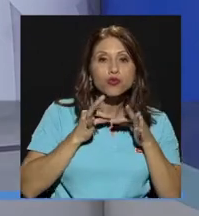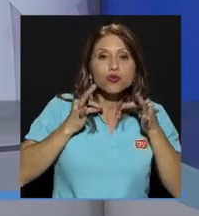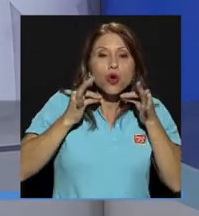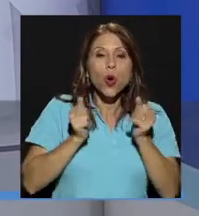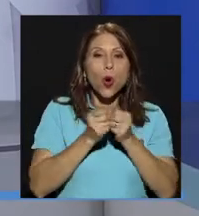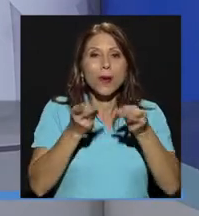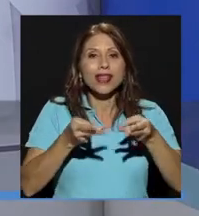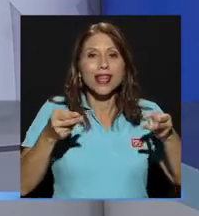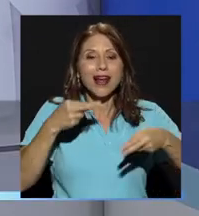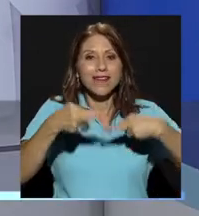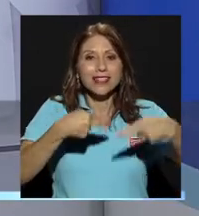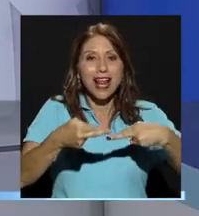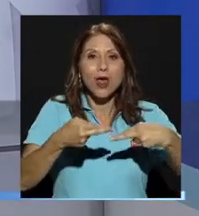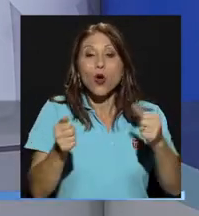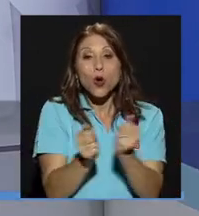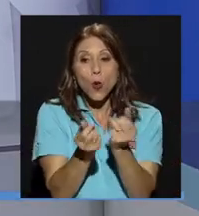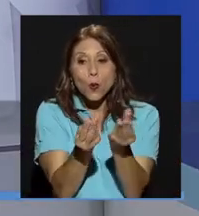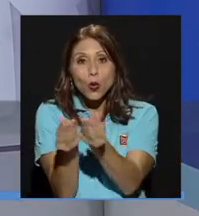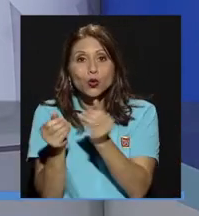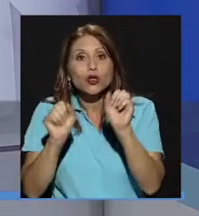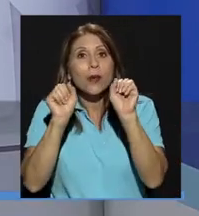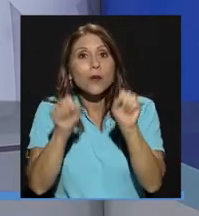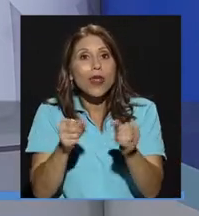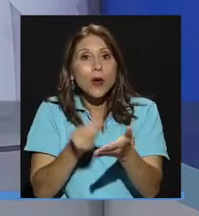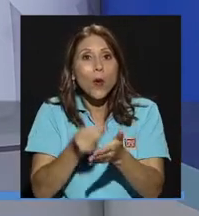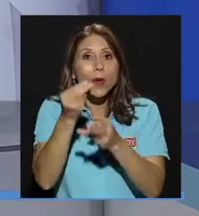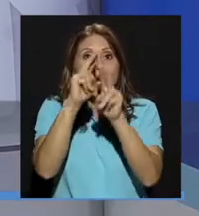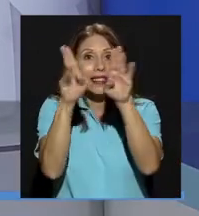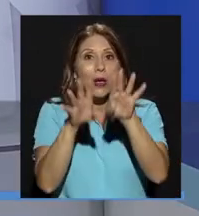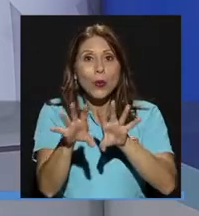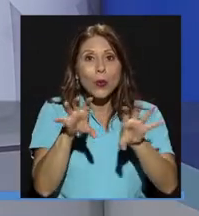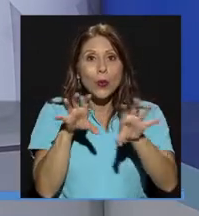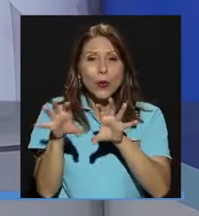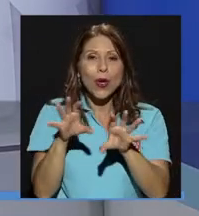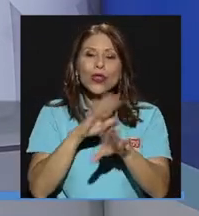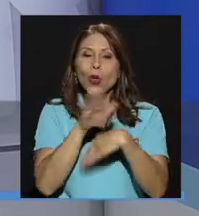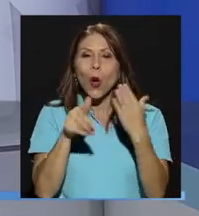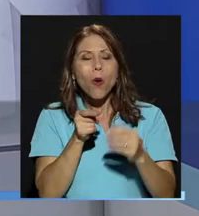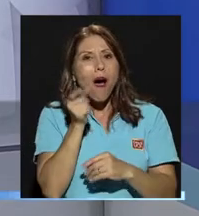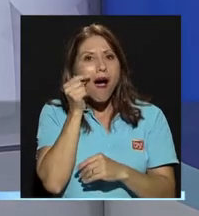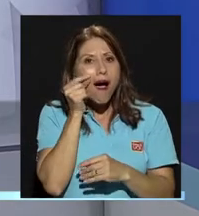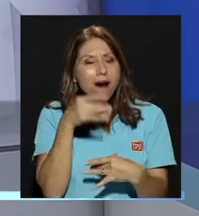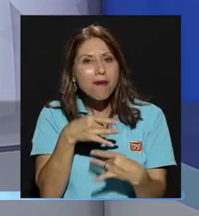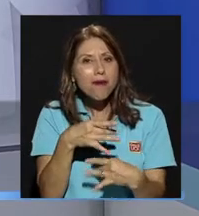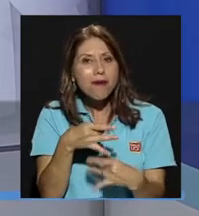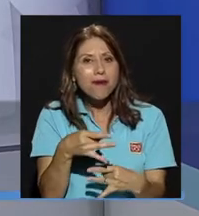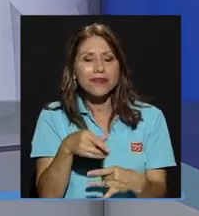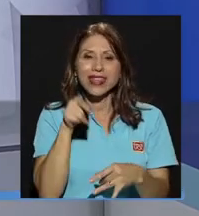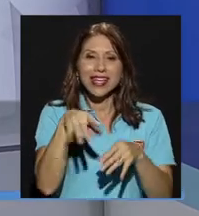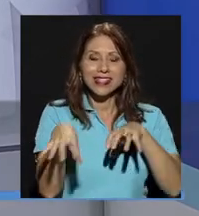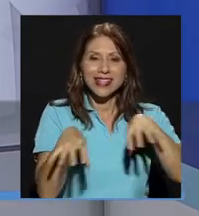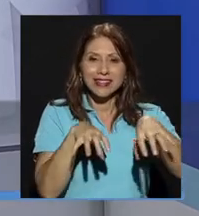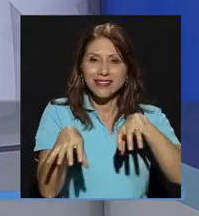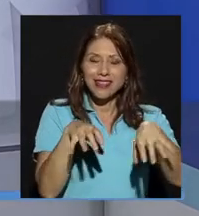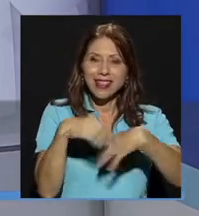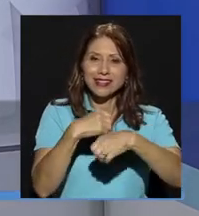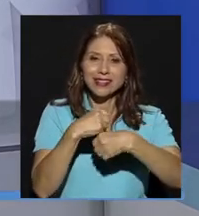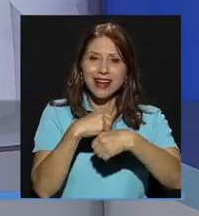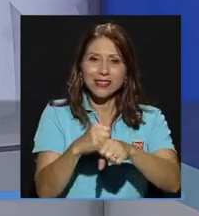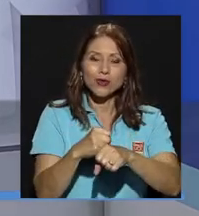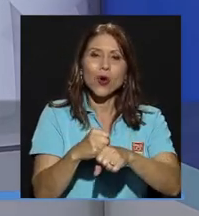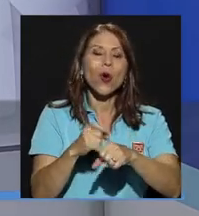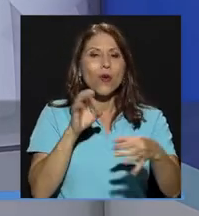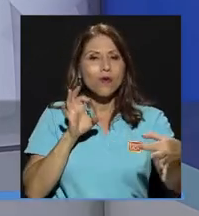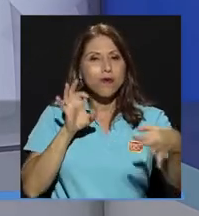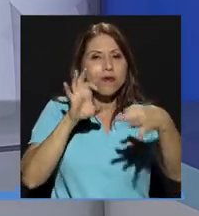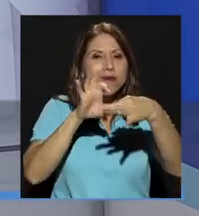material reciclado y productos que pueden comprarse virtualmente formaron parte de las curiosidades. Esta actividad se